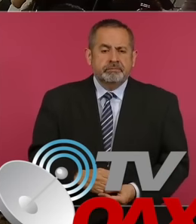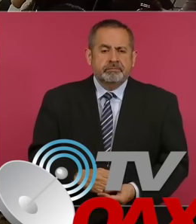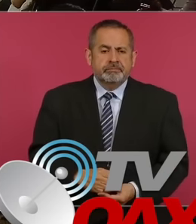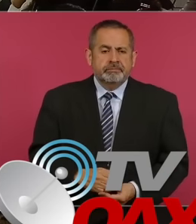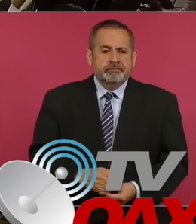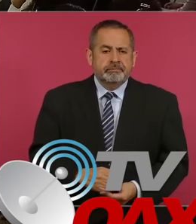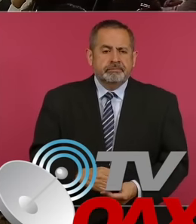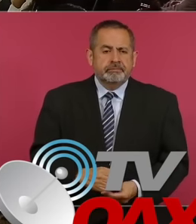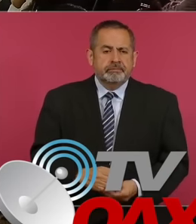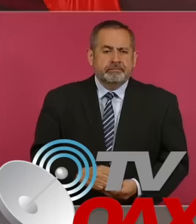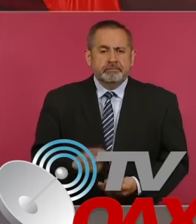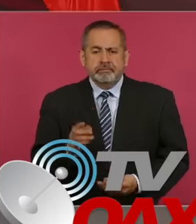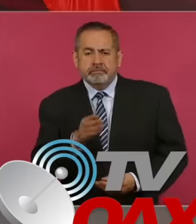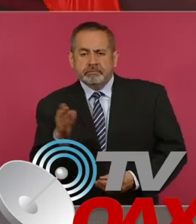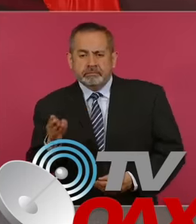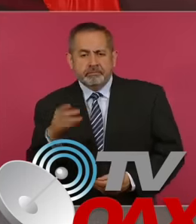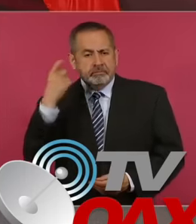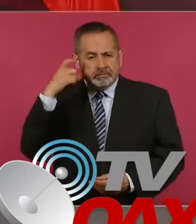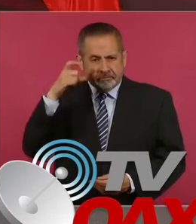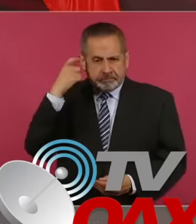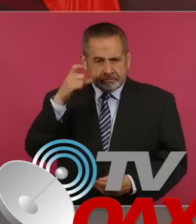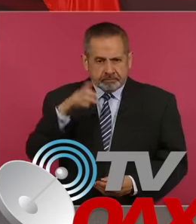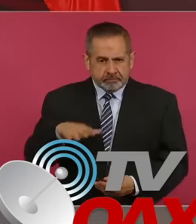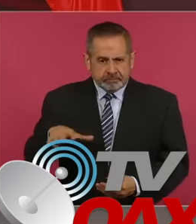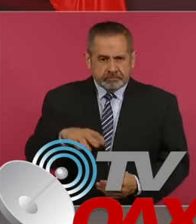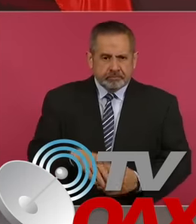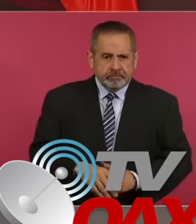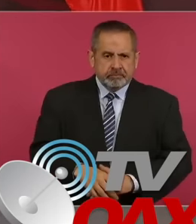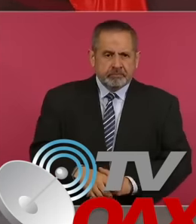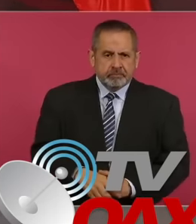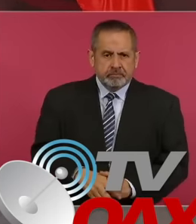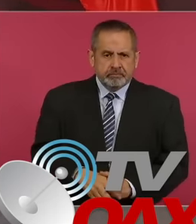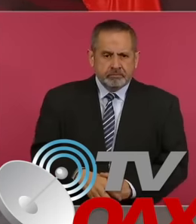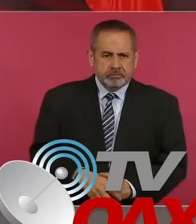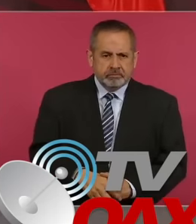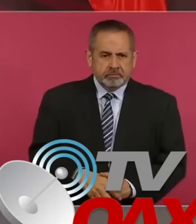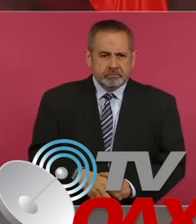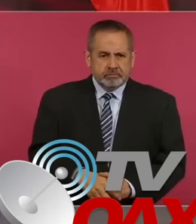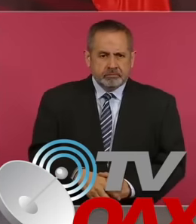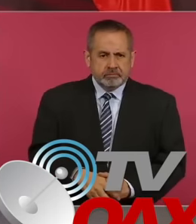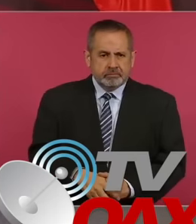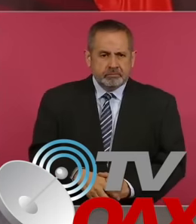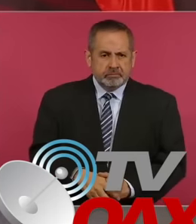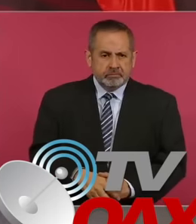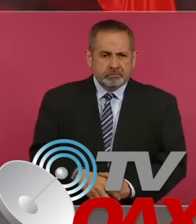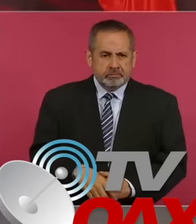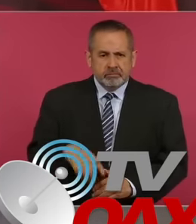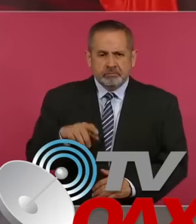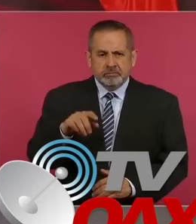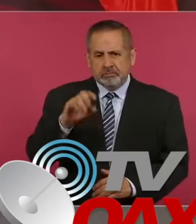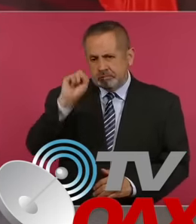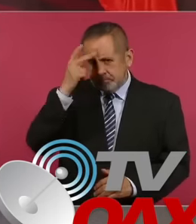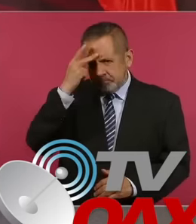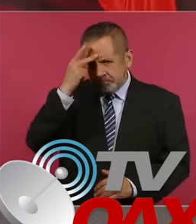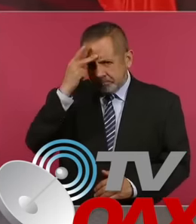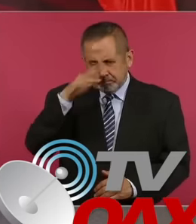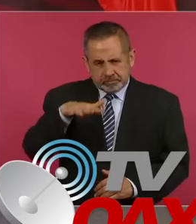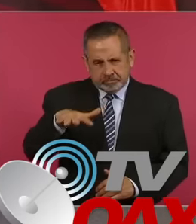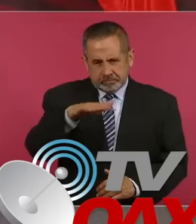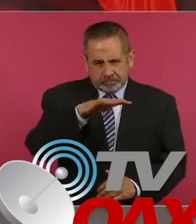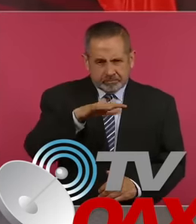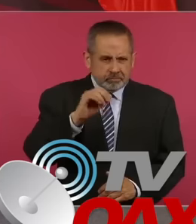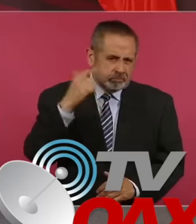México. Y por acá está Querétaro, ¿no? Y este es para San Luis